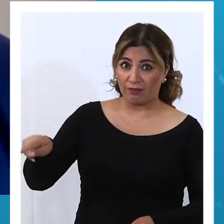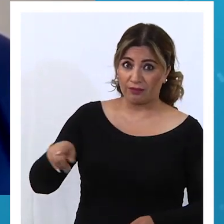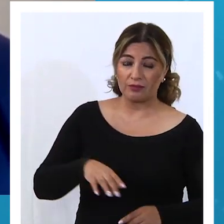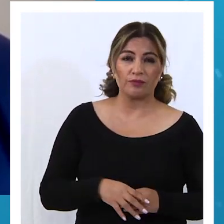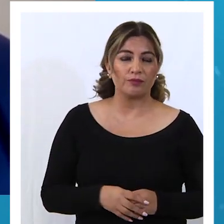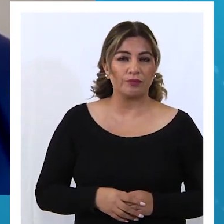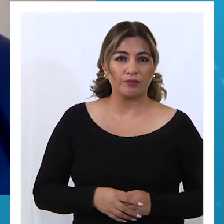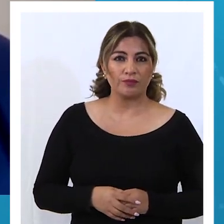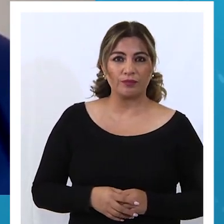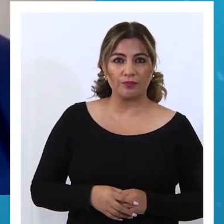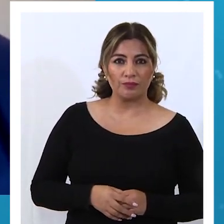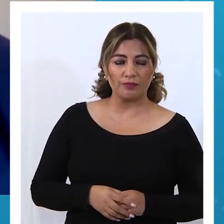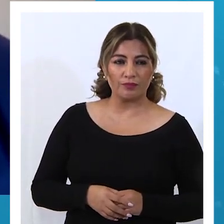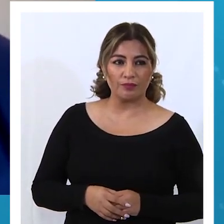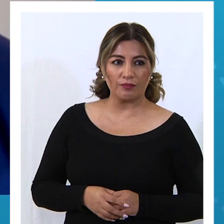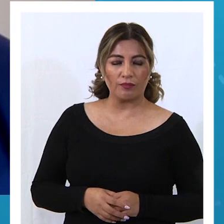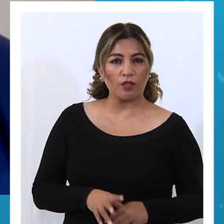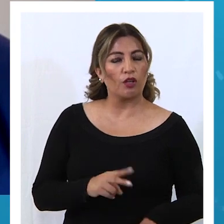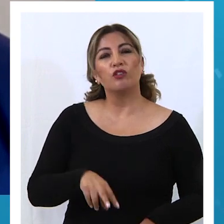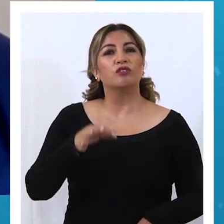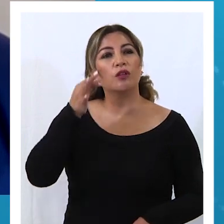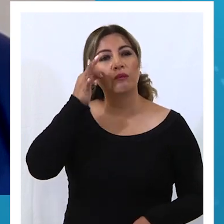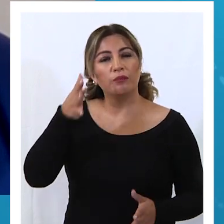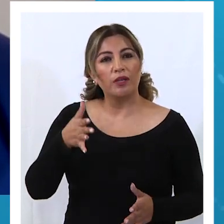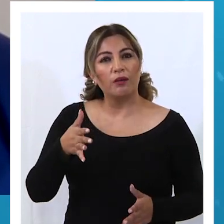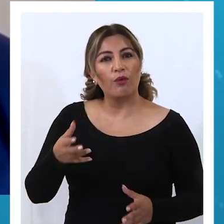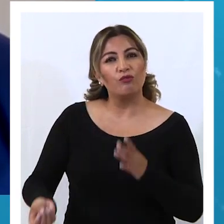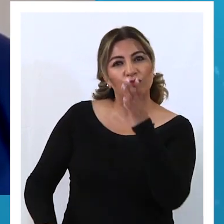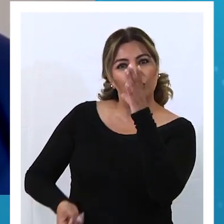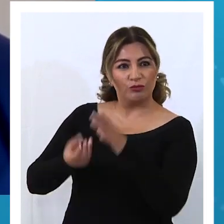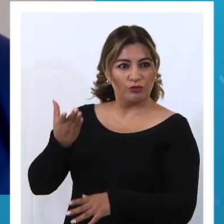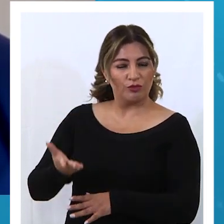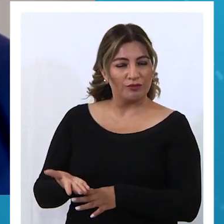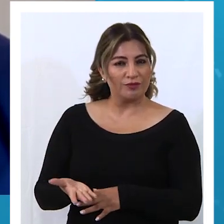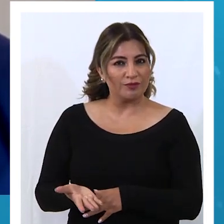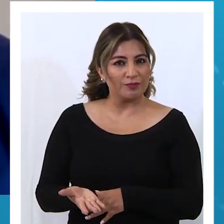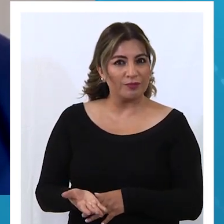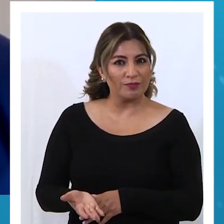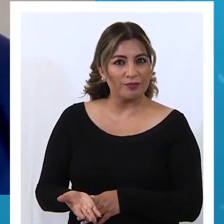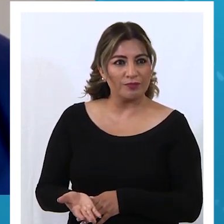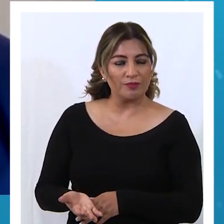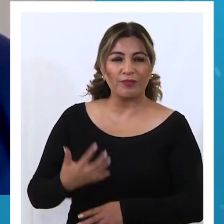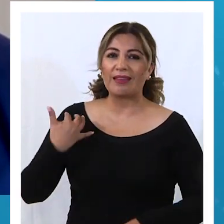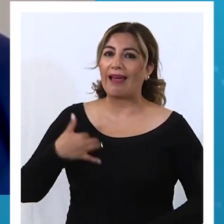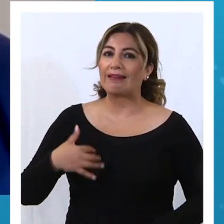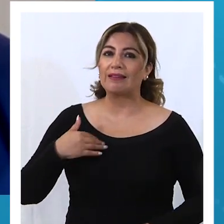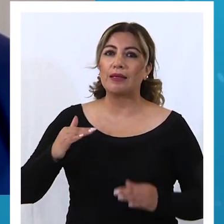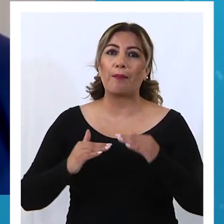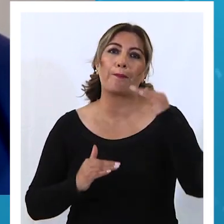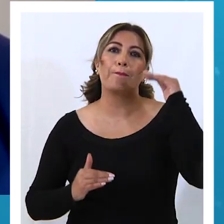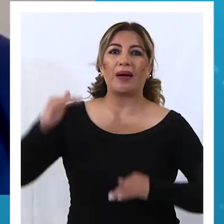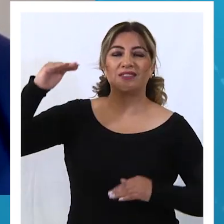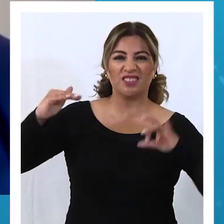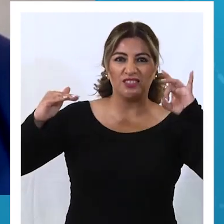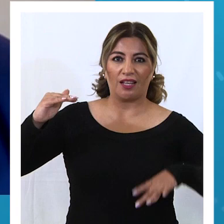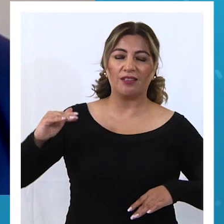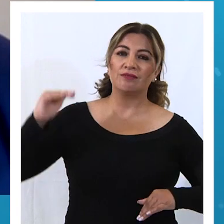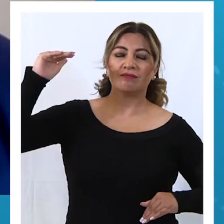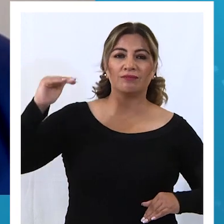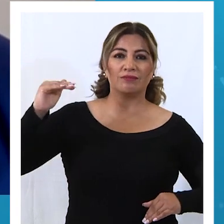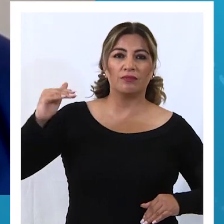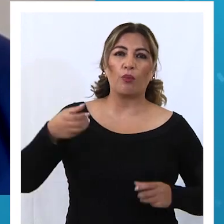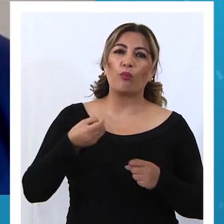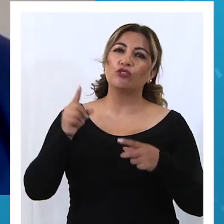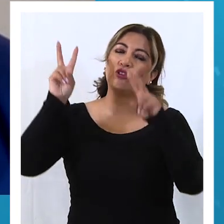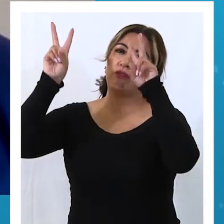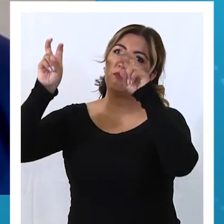ellos. Pero cuando miramos a nivel de modernidad, el nivel de modernidad en Argentina es mayor que el nuestro. Y tiene que ver con un